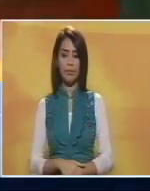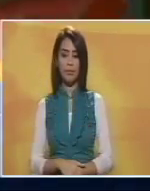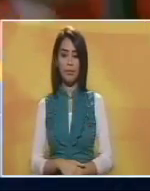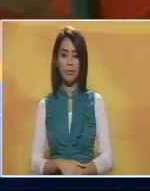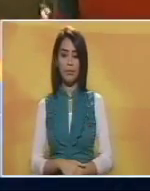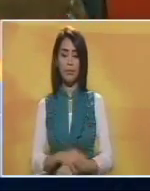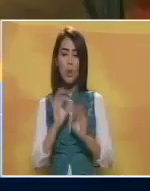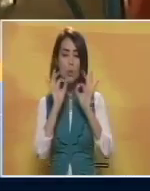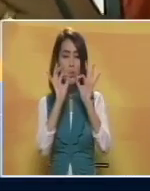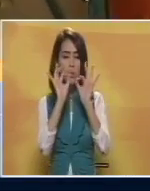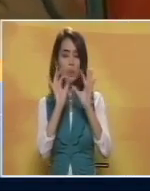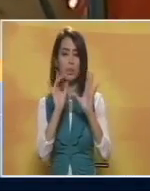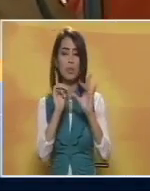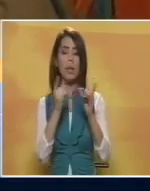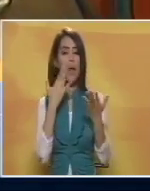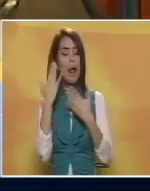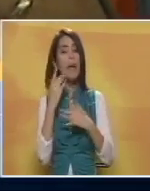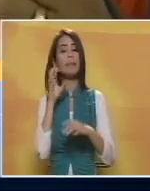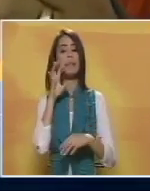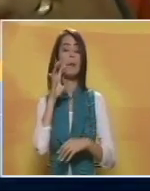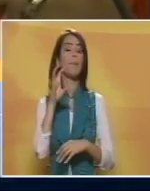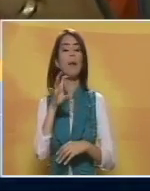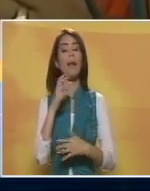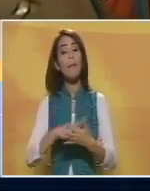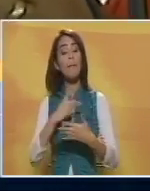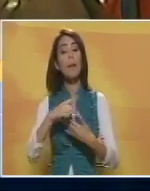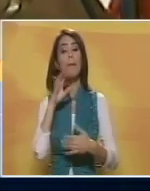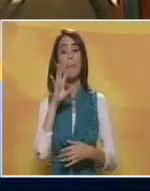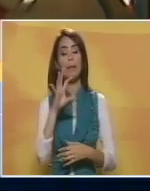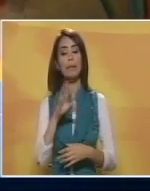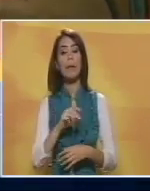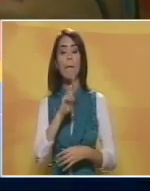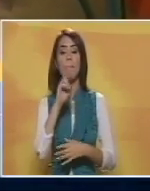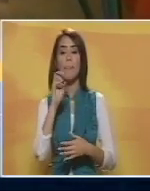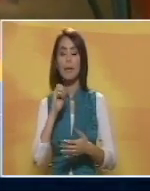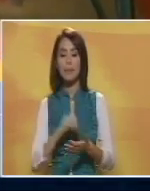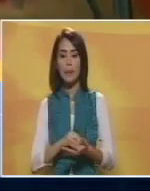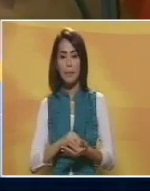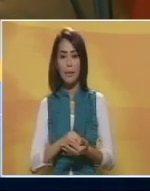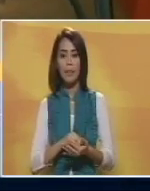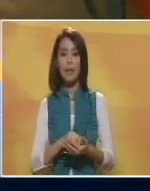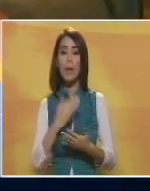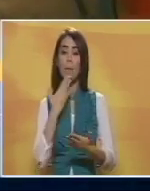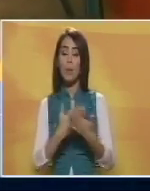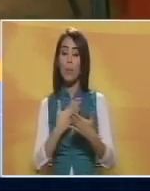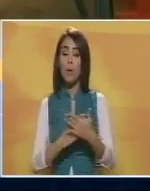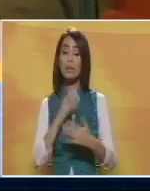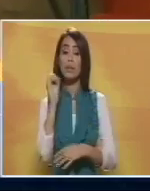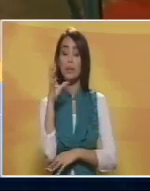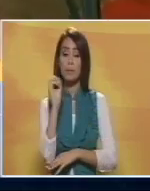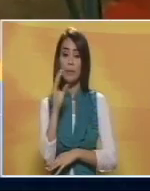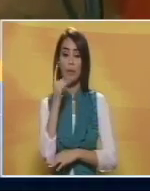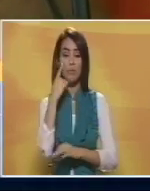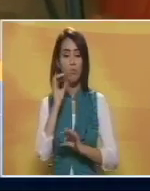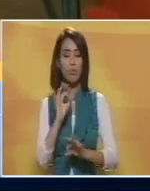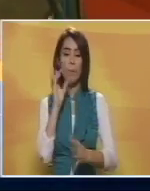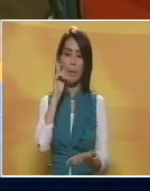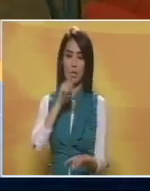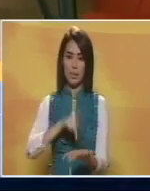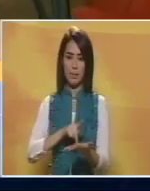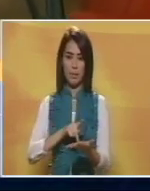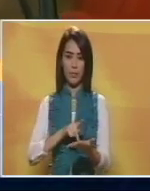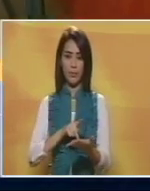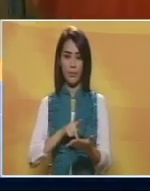hermano. Este Plan de la Patria recogió más de 30.000 propuestas de asambleas de base donde